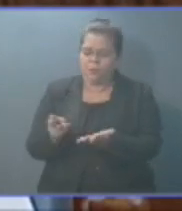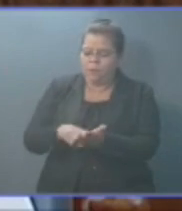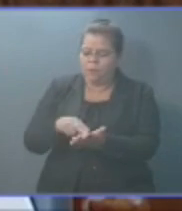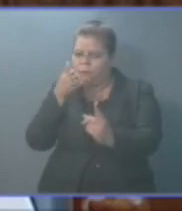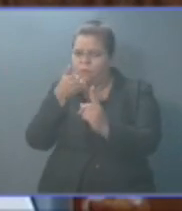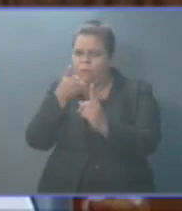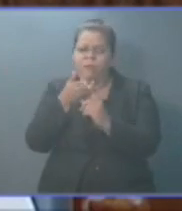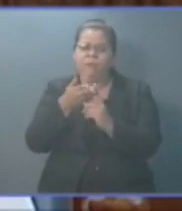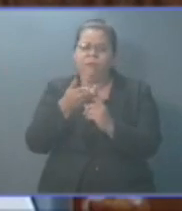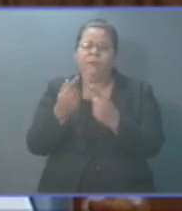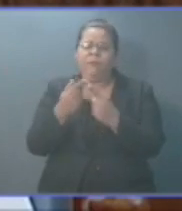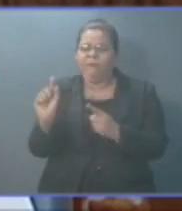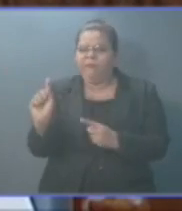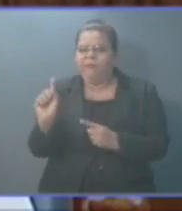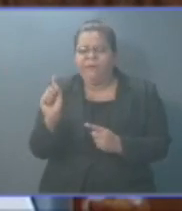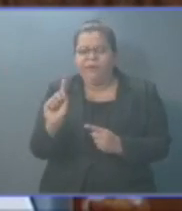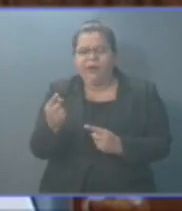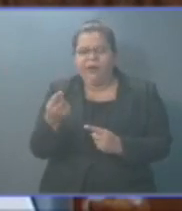directa, autorizado